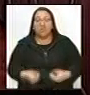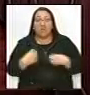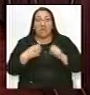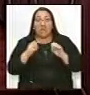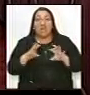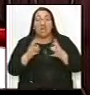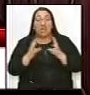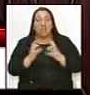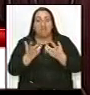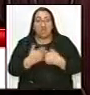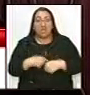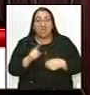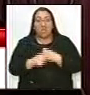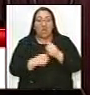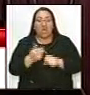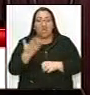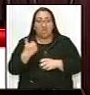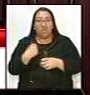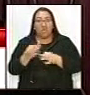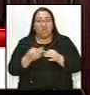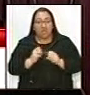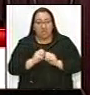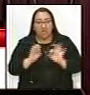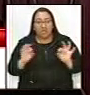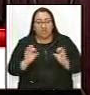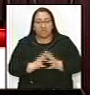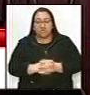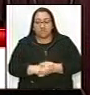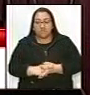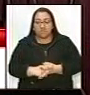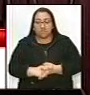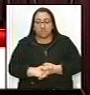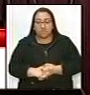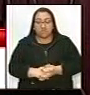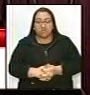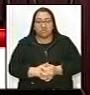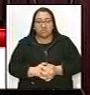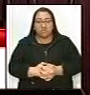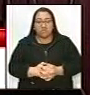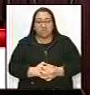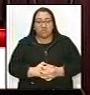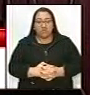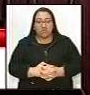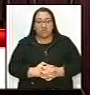creo que es importante dar señales claras de transparencia pues bien veamos